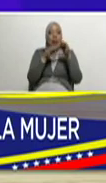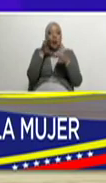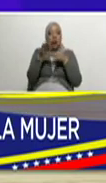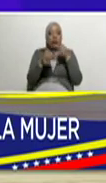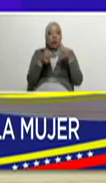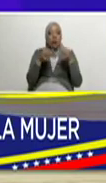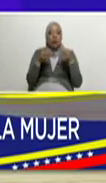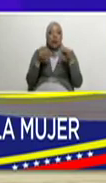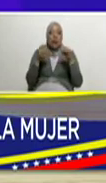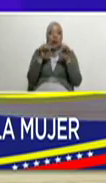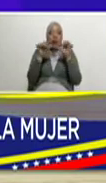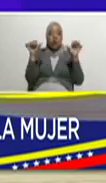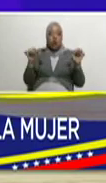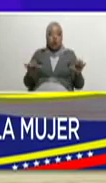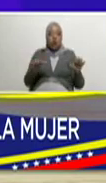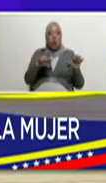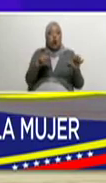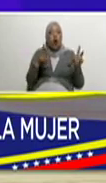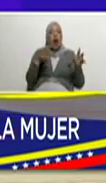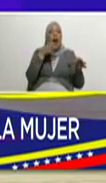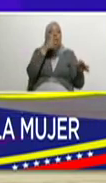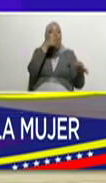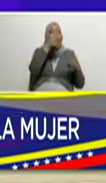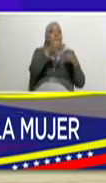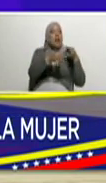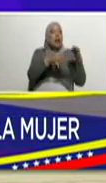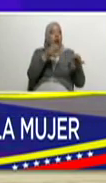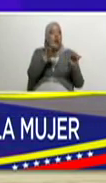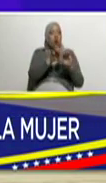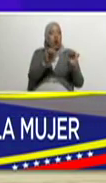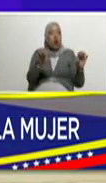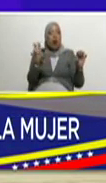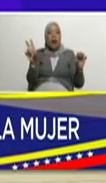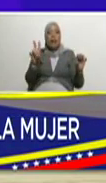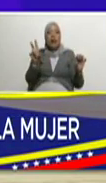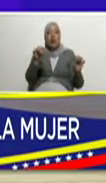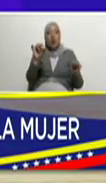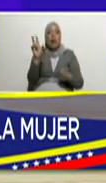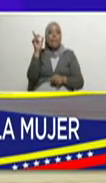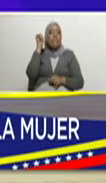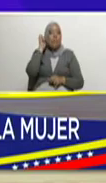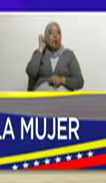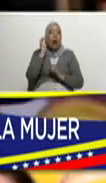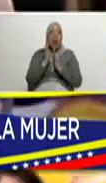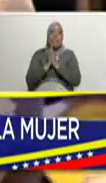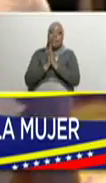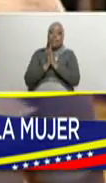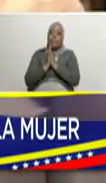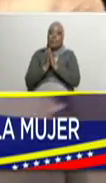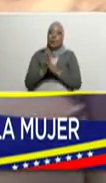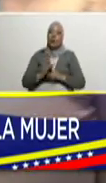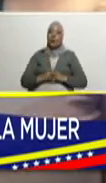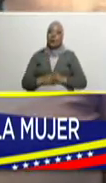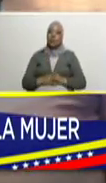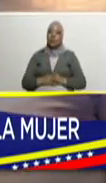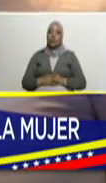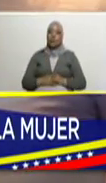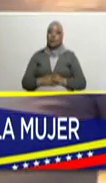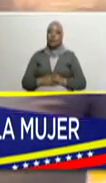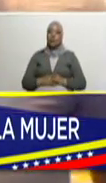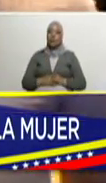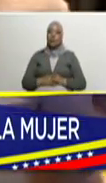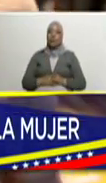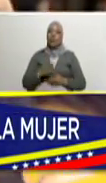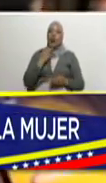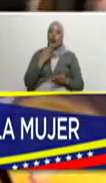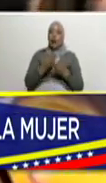la activación de esta poderosa plataforma Edúcate en Venezuela, mujer, por favor. Sí, gracias, presidente. En primer